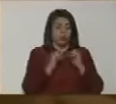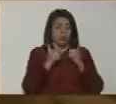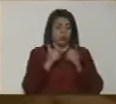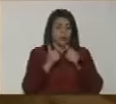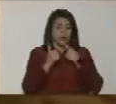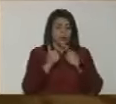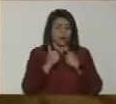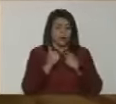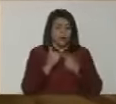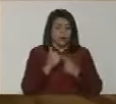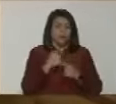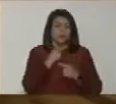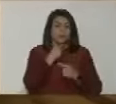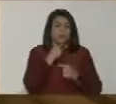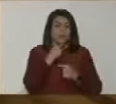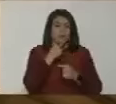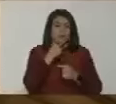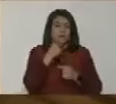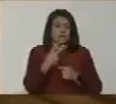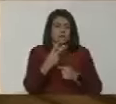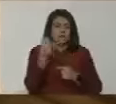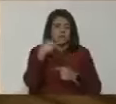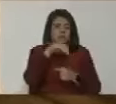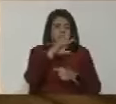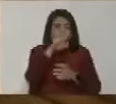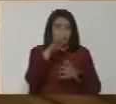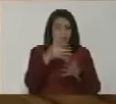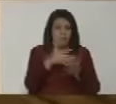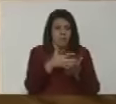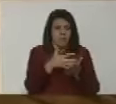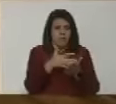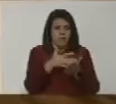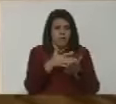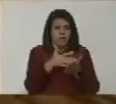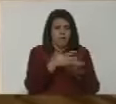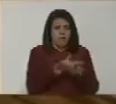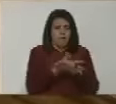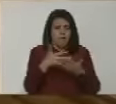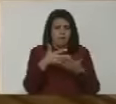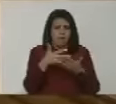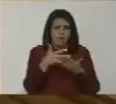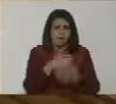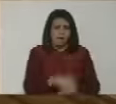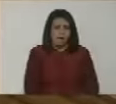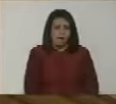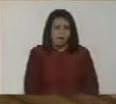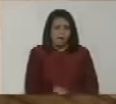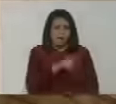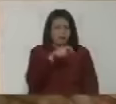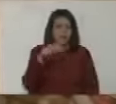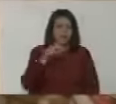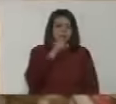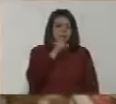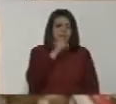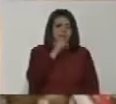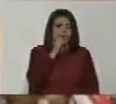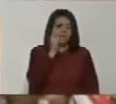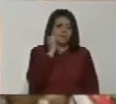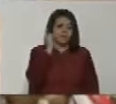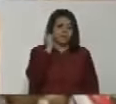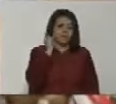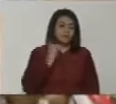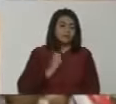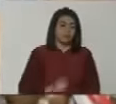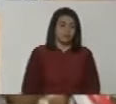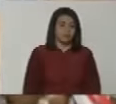dije que era la vocera de más de 5 millones de adultos y adultas